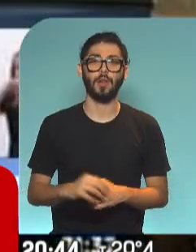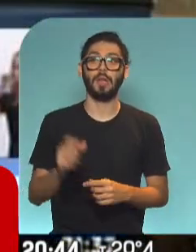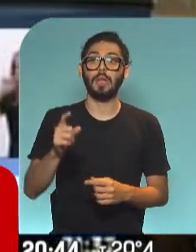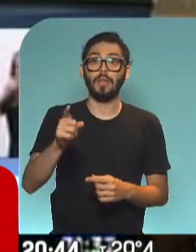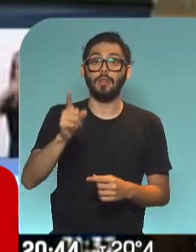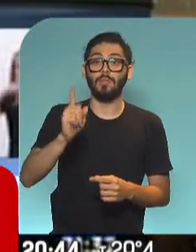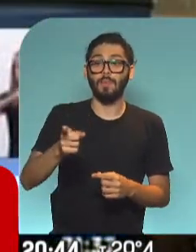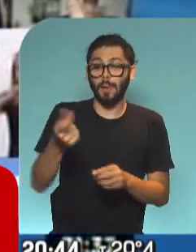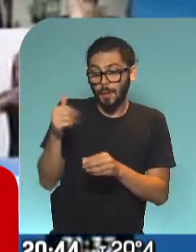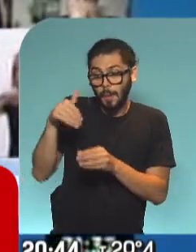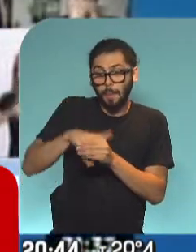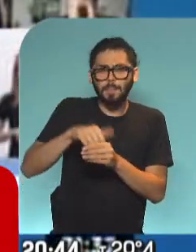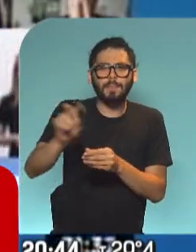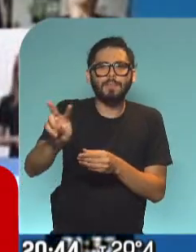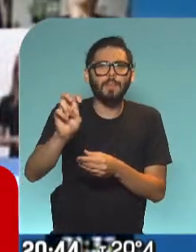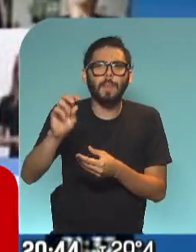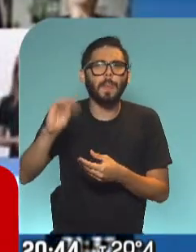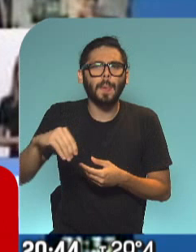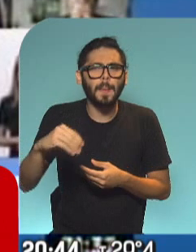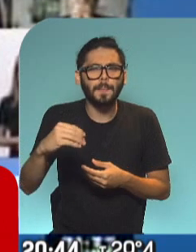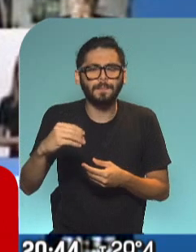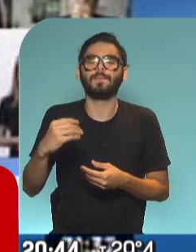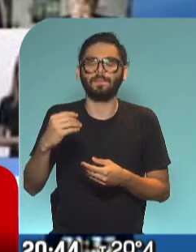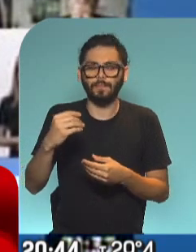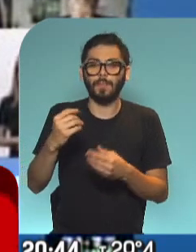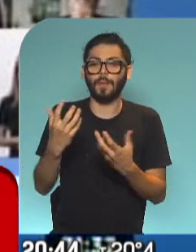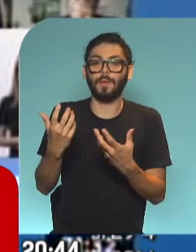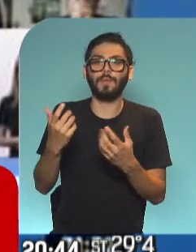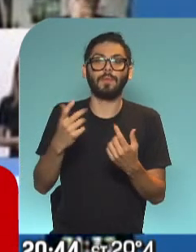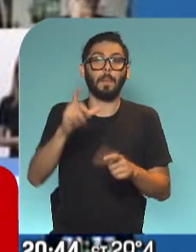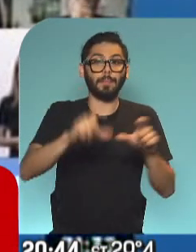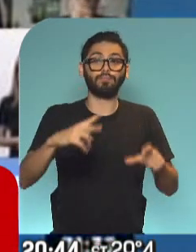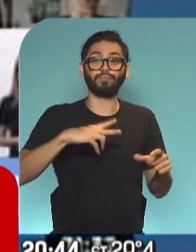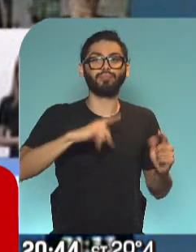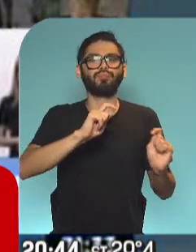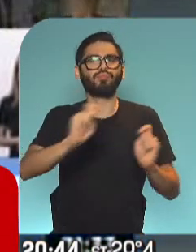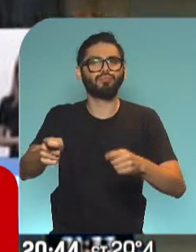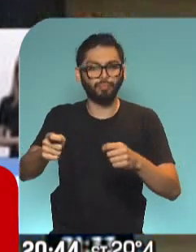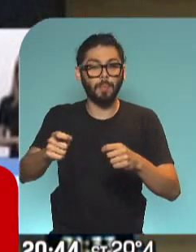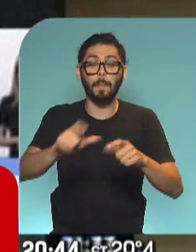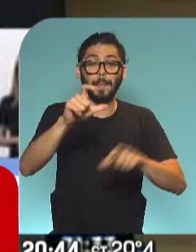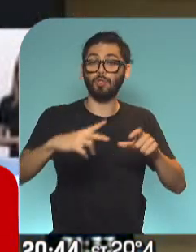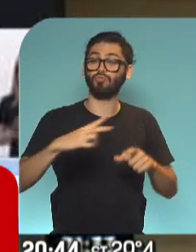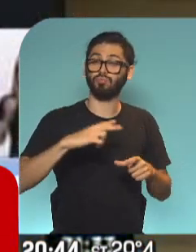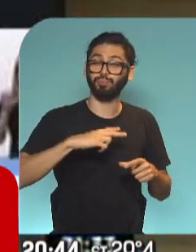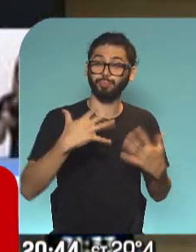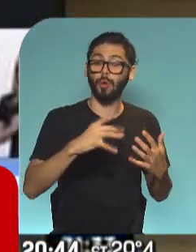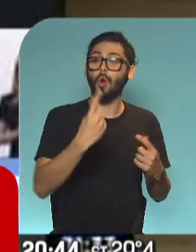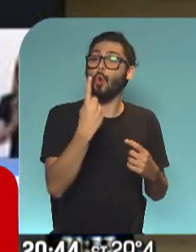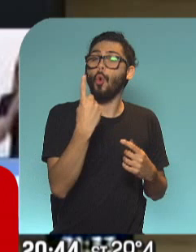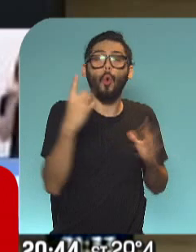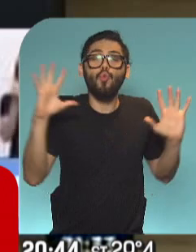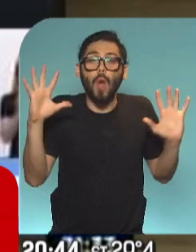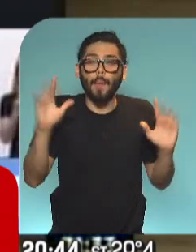para el Tesoro se confirmó con la aprobación en el Senado del aporte solidario. Este tributo que las grandes fortunas pagarán por única